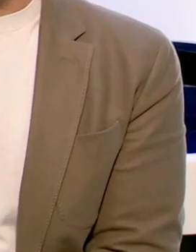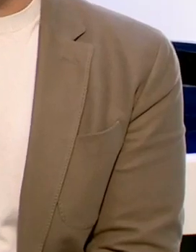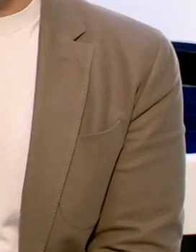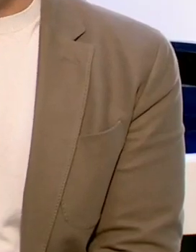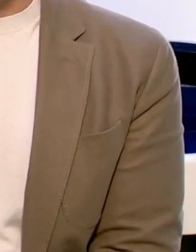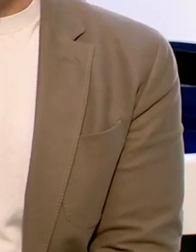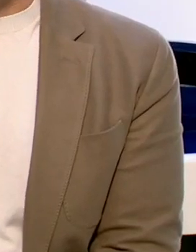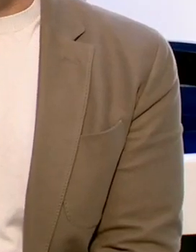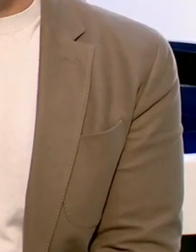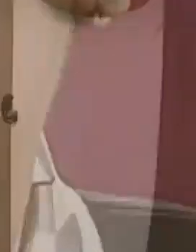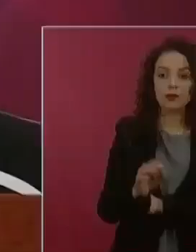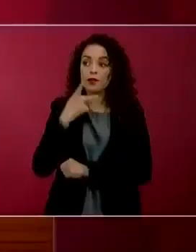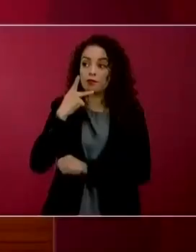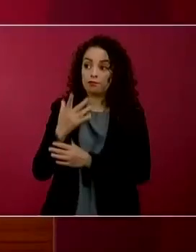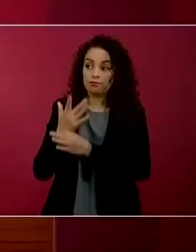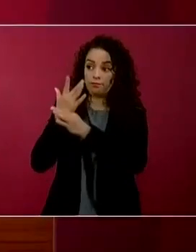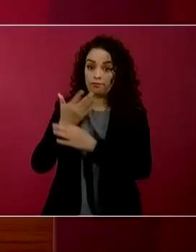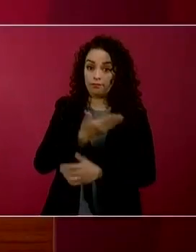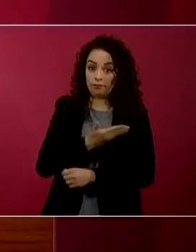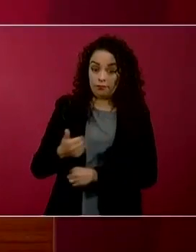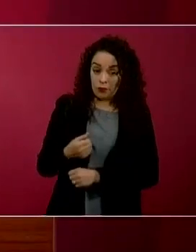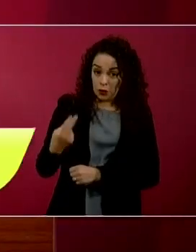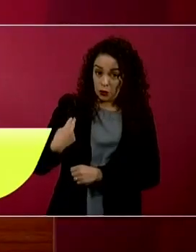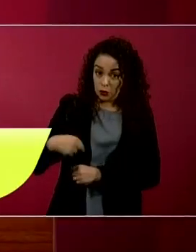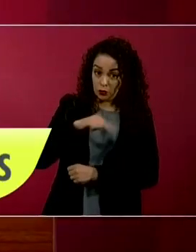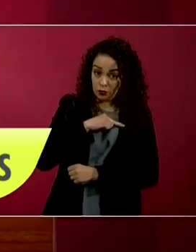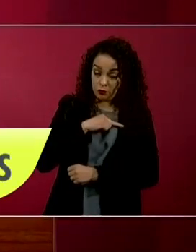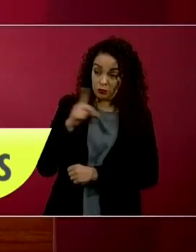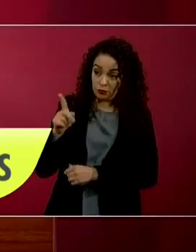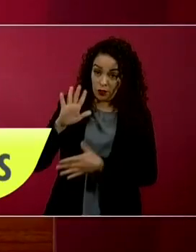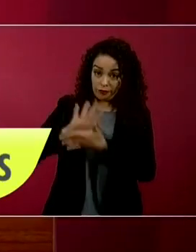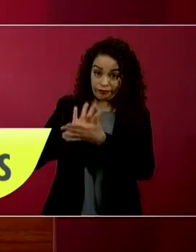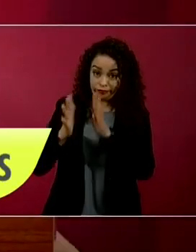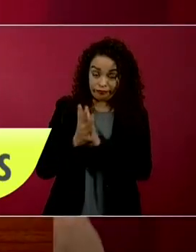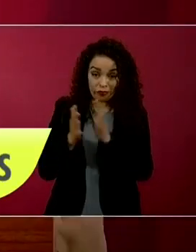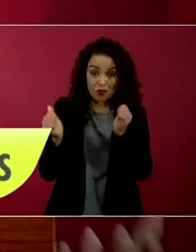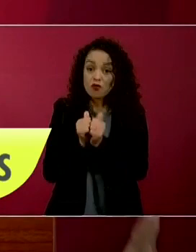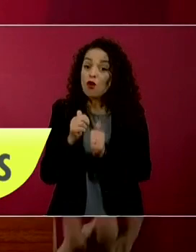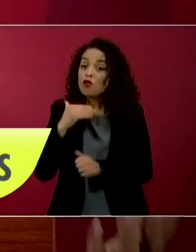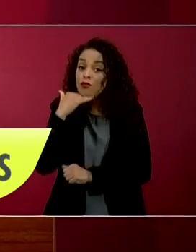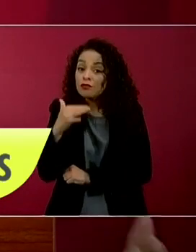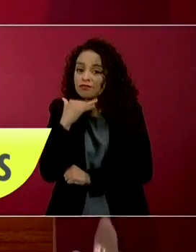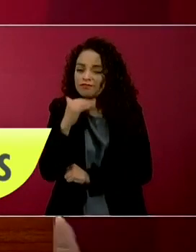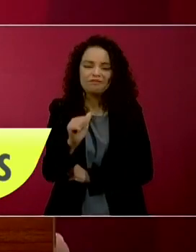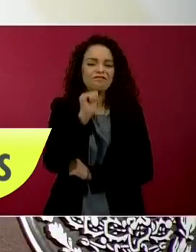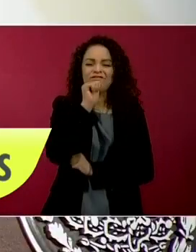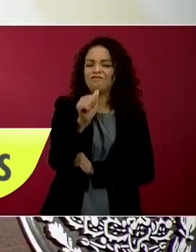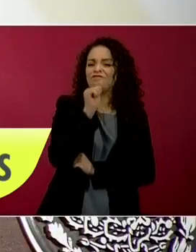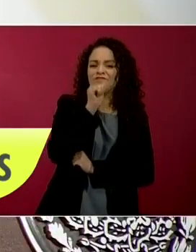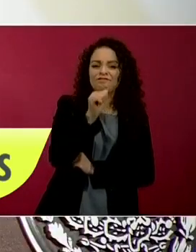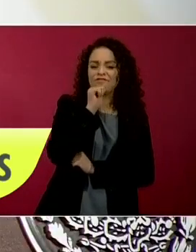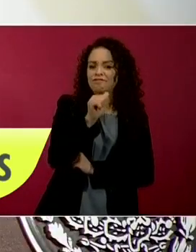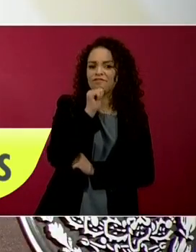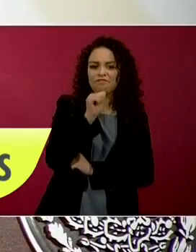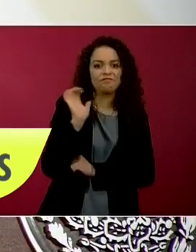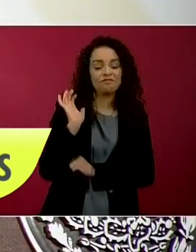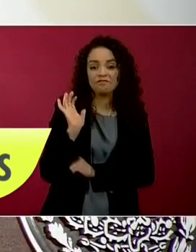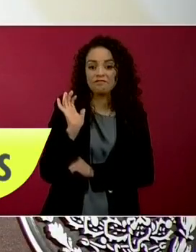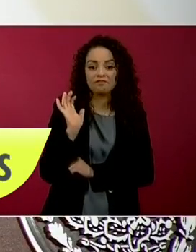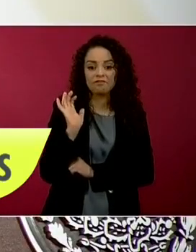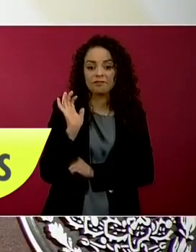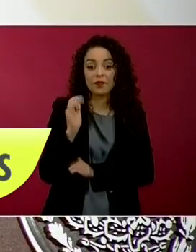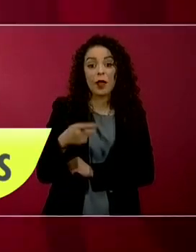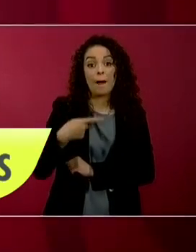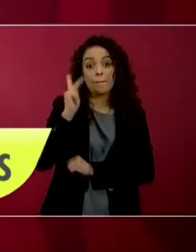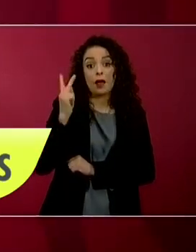la secretaria de seguridad pública y protección ciudadana dio a conocer imágenes de los dos agresores gracias ha habido cámaras de seguridad se observa cómo pasan en